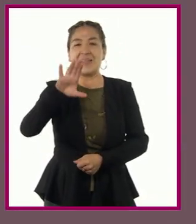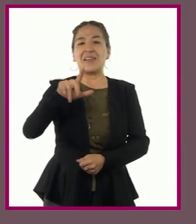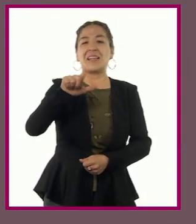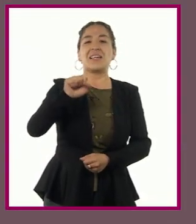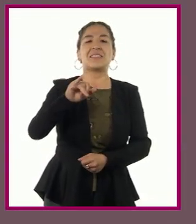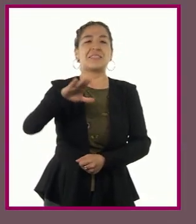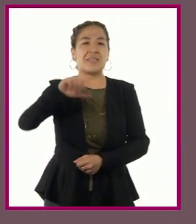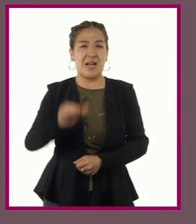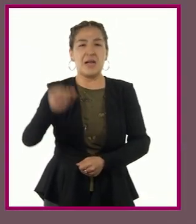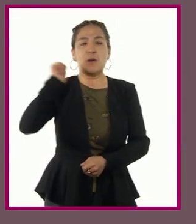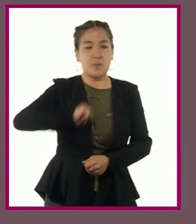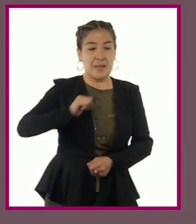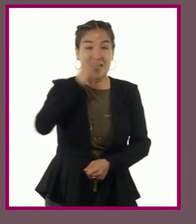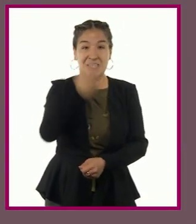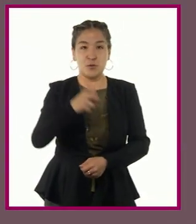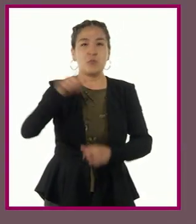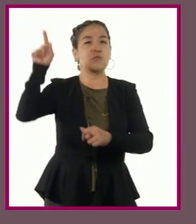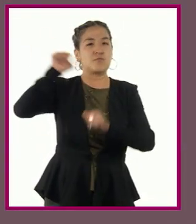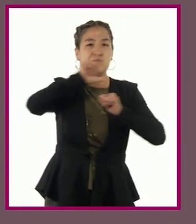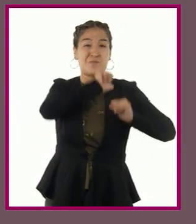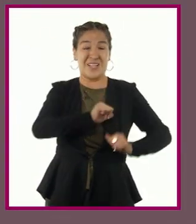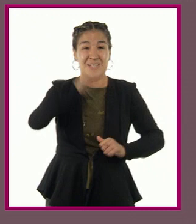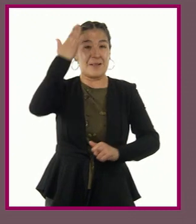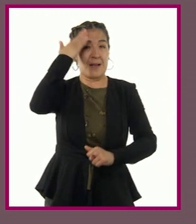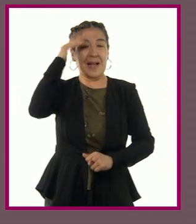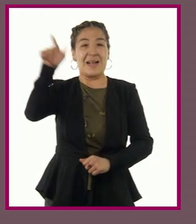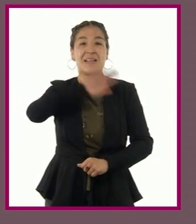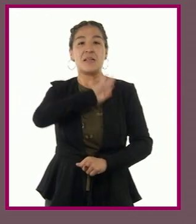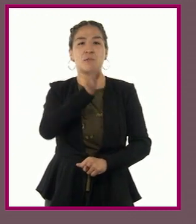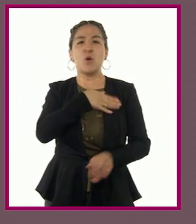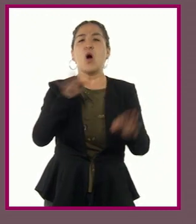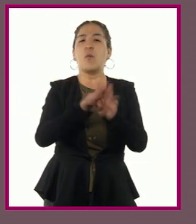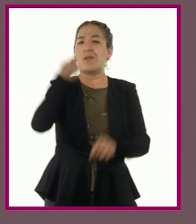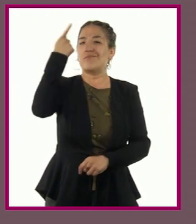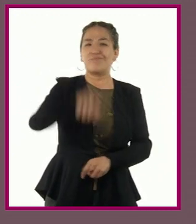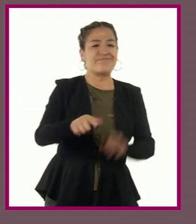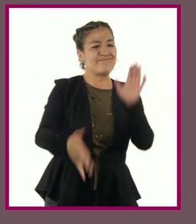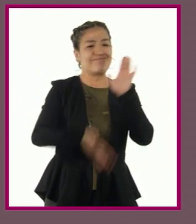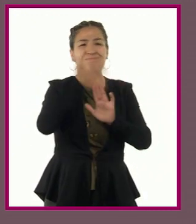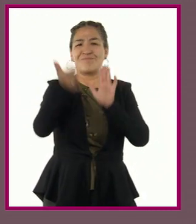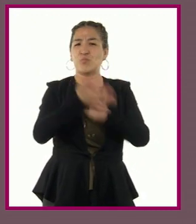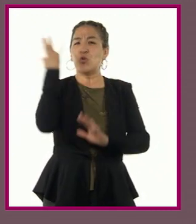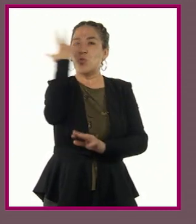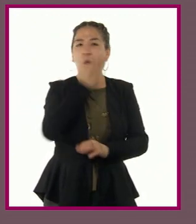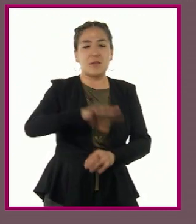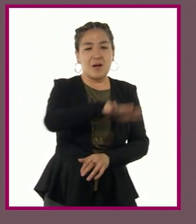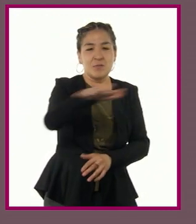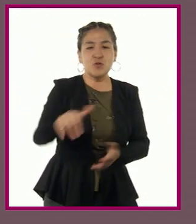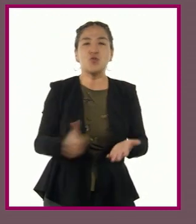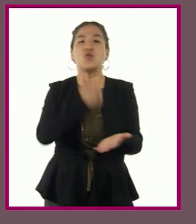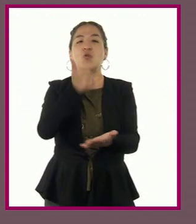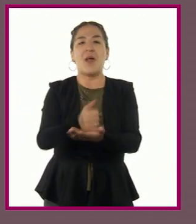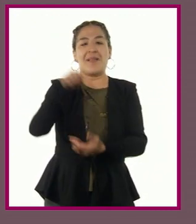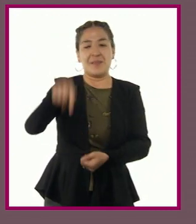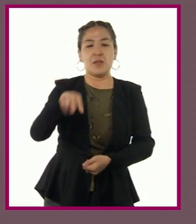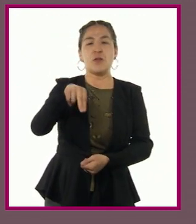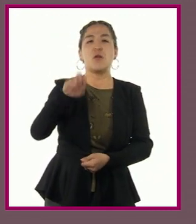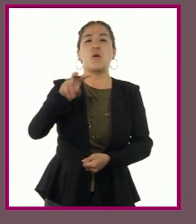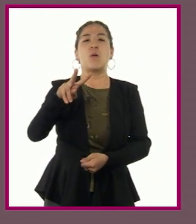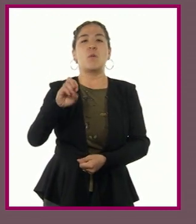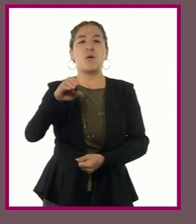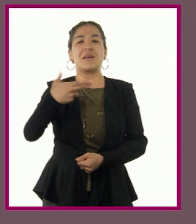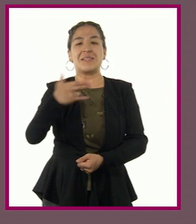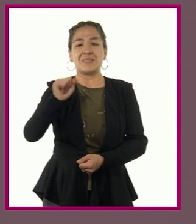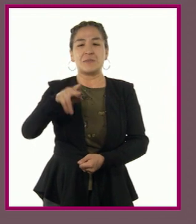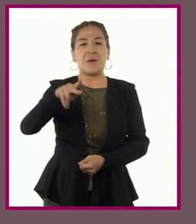las autoridades españolas ordenaron la mejora estética y arquitectónica de las ciudades novohispanas, así como